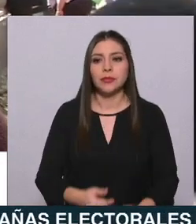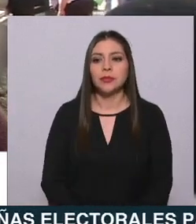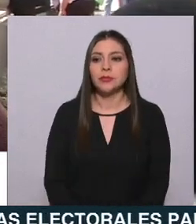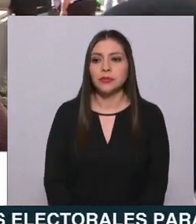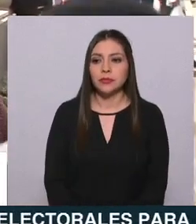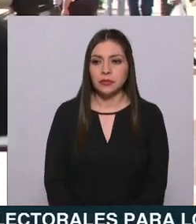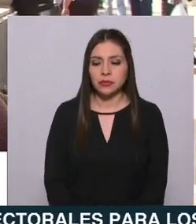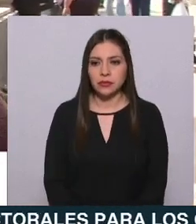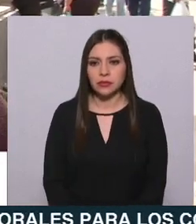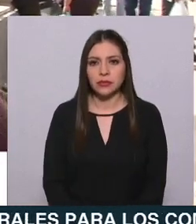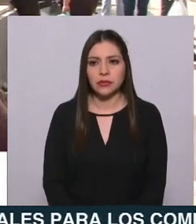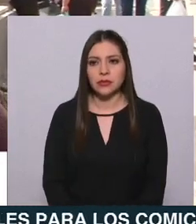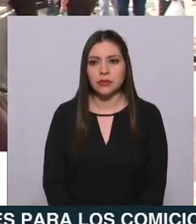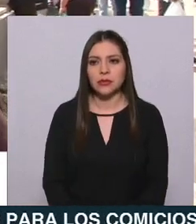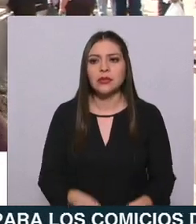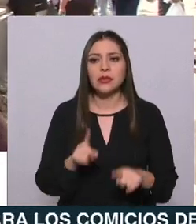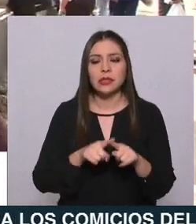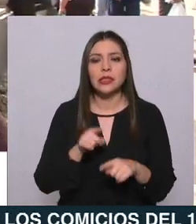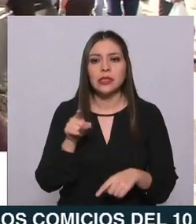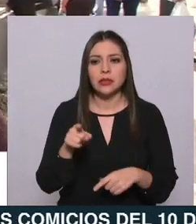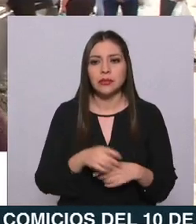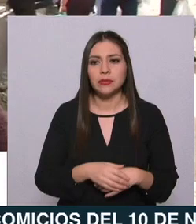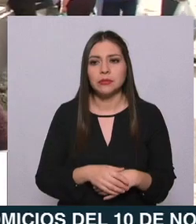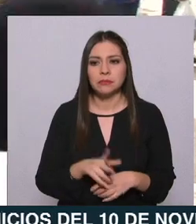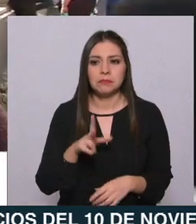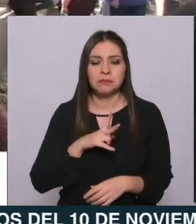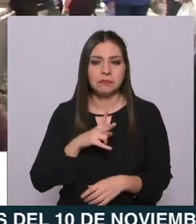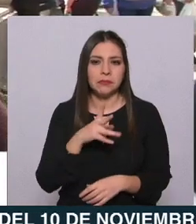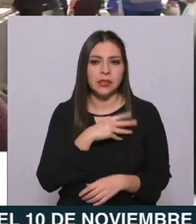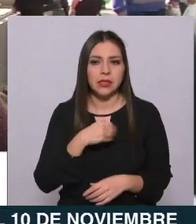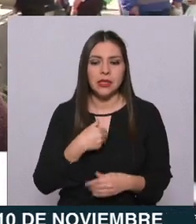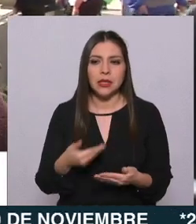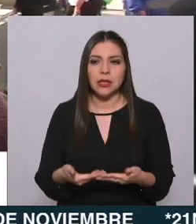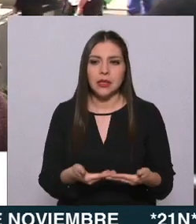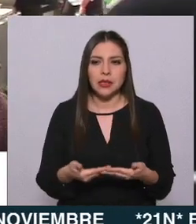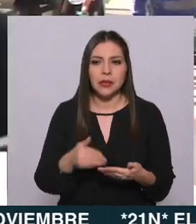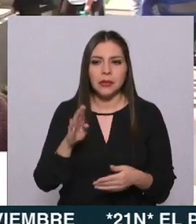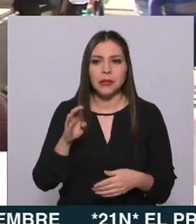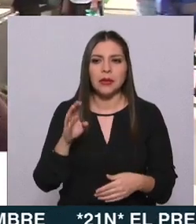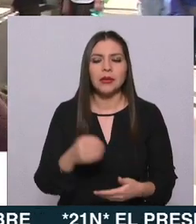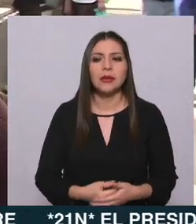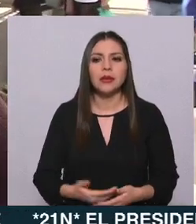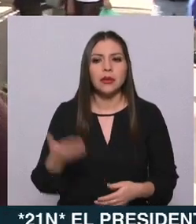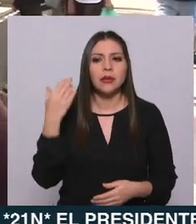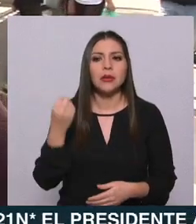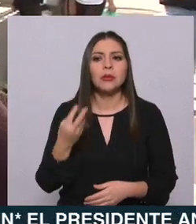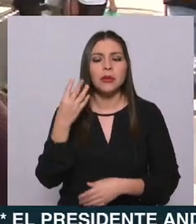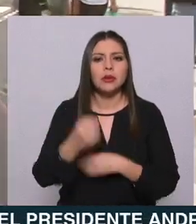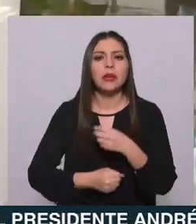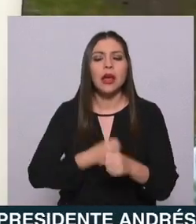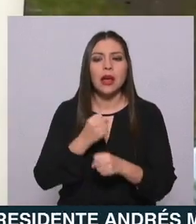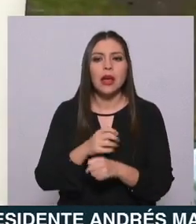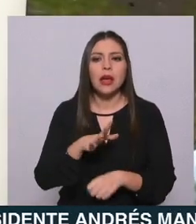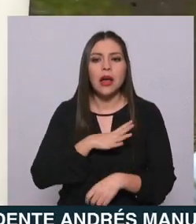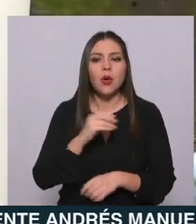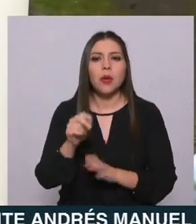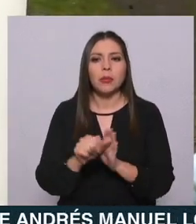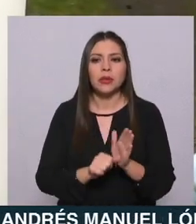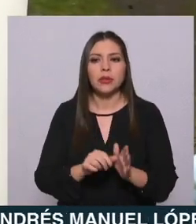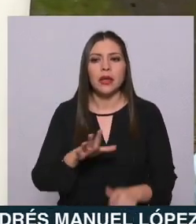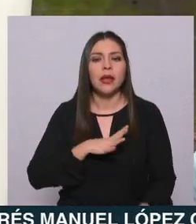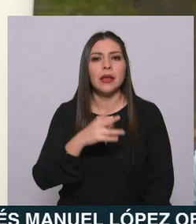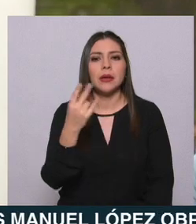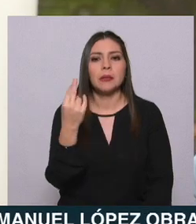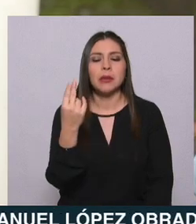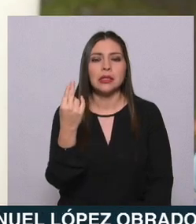¿De quién se trata, señora? De mi hijo, de mi bebé. ¿Cuántos meses o cuántos años tenía? 25 días. Al recordar